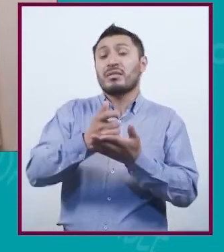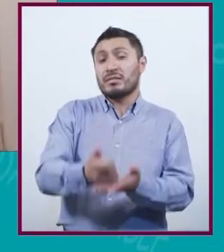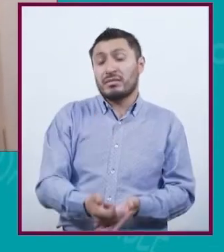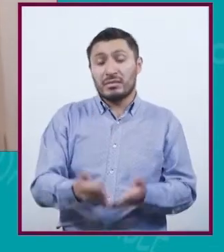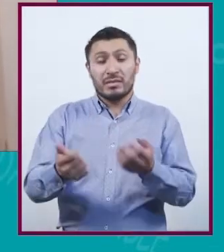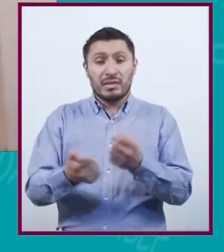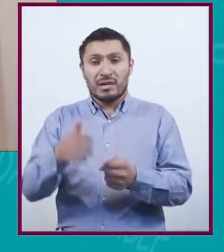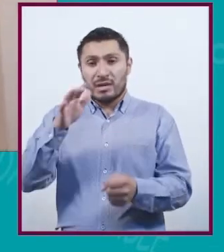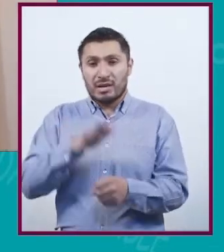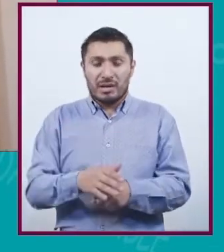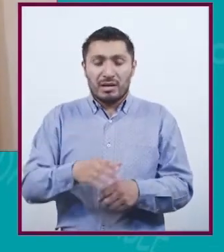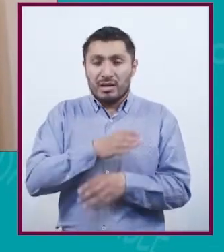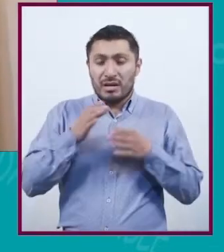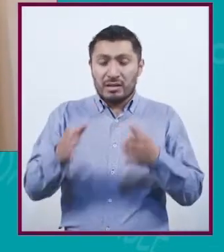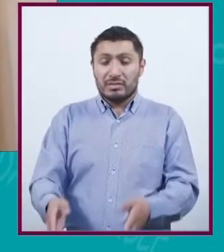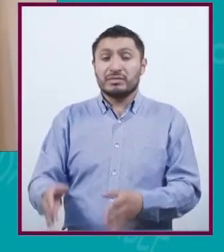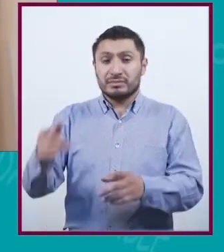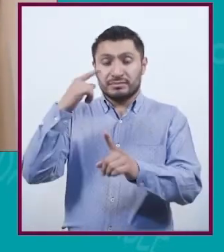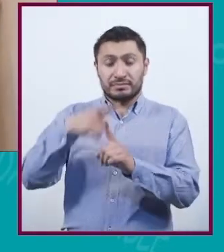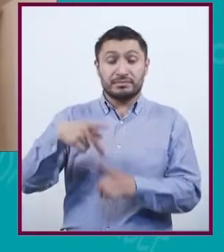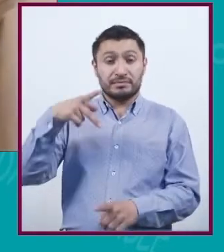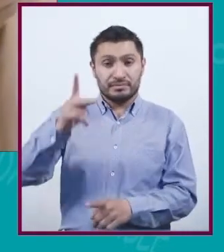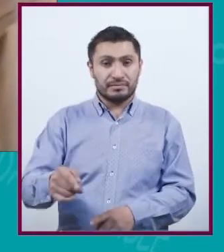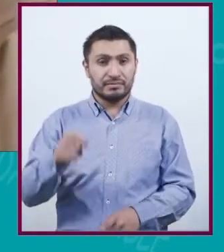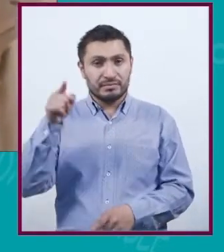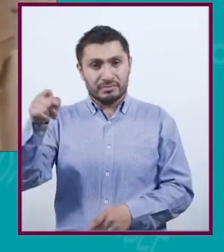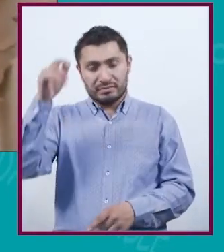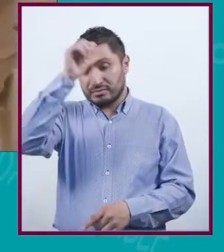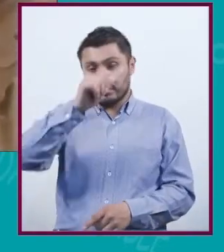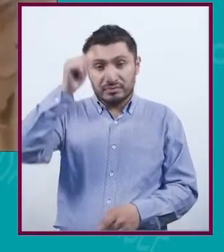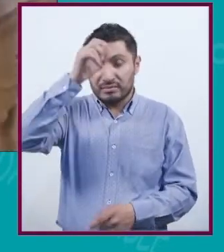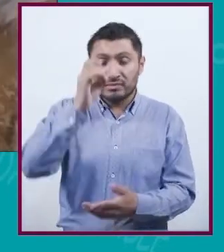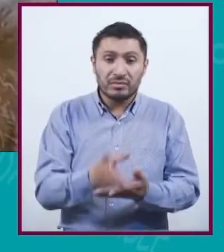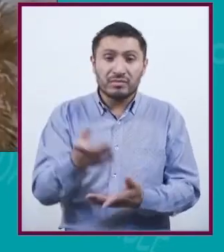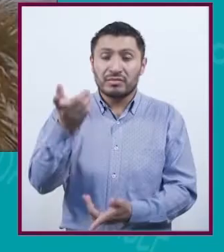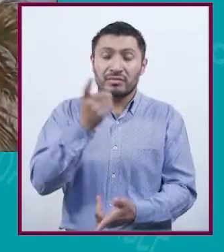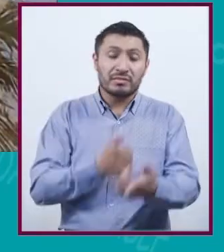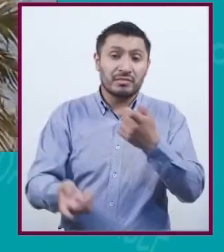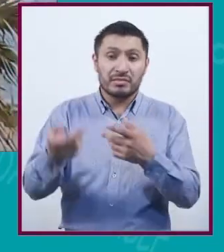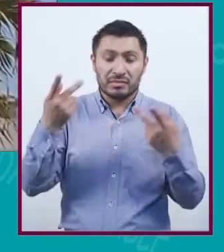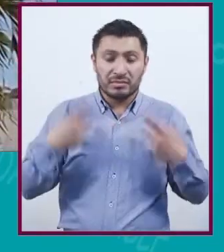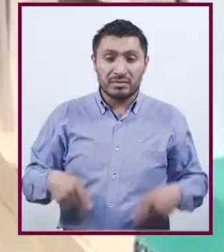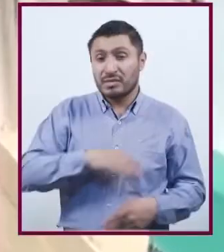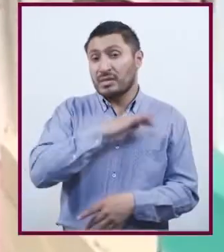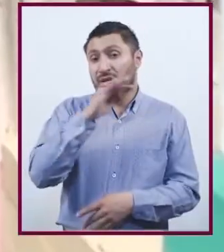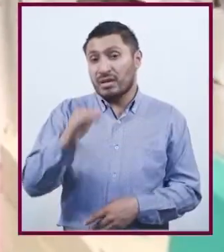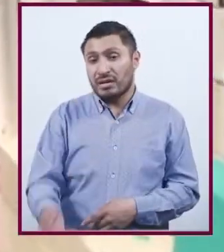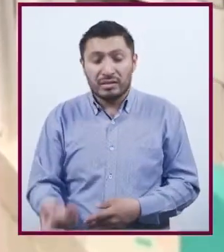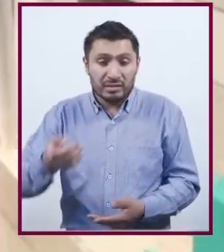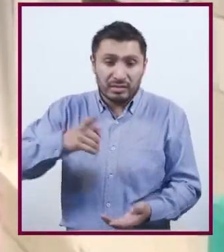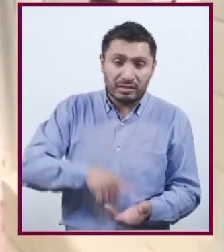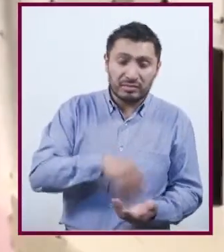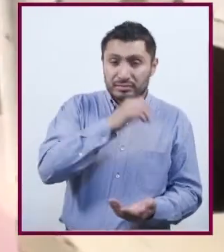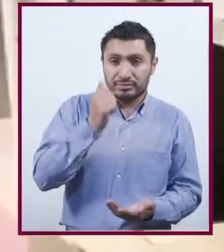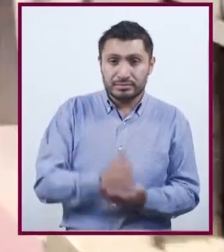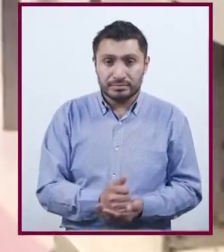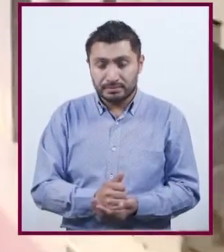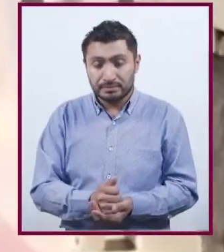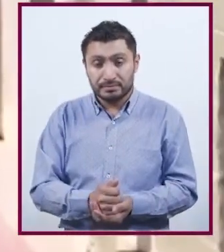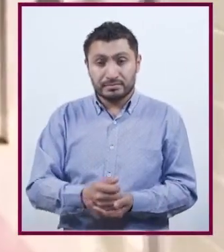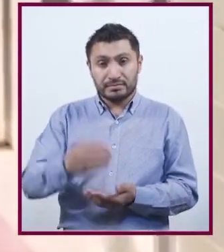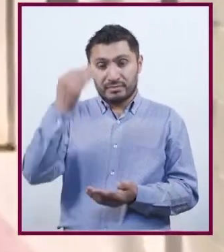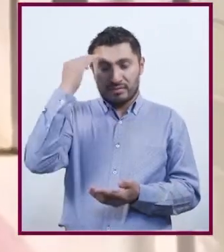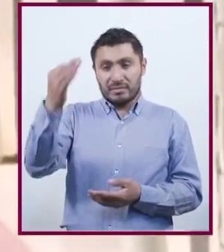cementerio. Sin embargo, el párroco solo recibía a las personas fallecidas dentro de la ciudad. Se tardaba en avisar